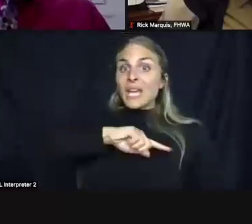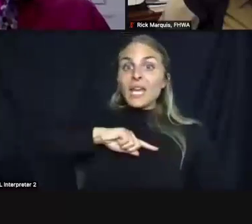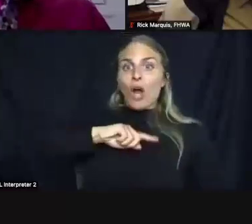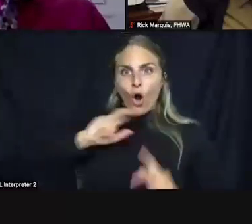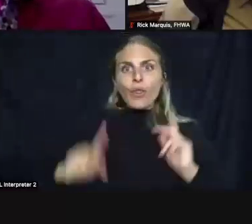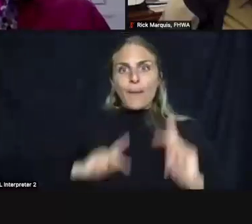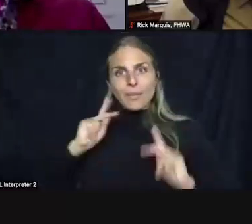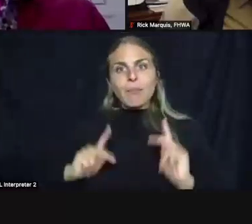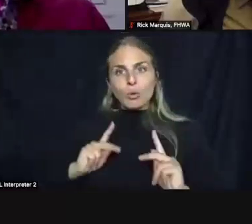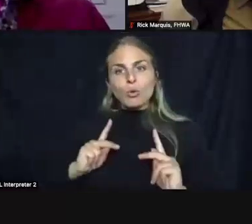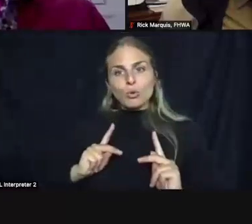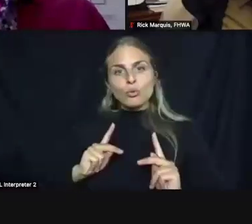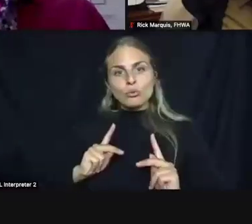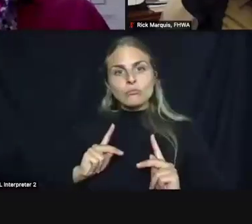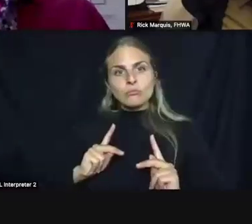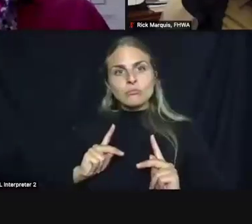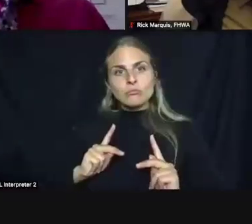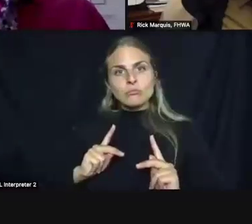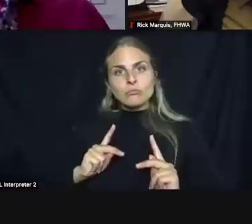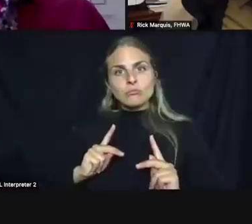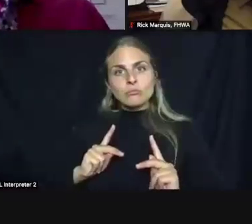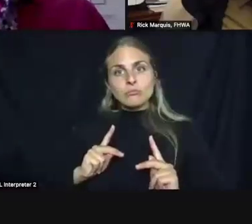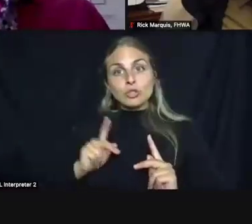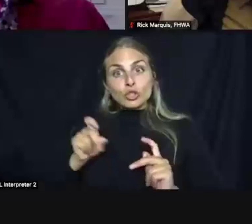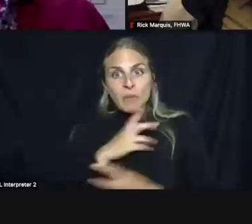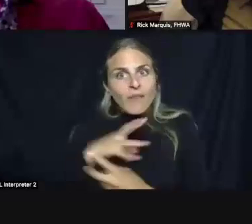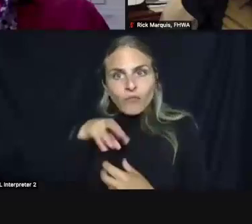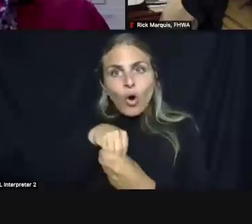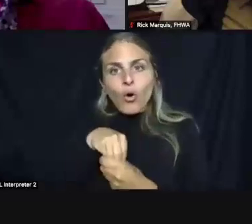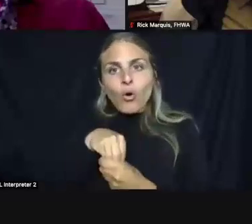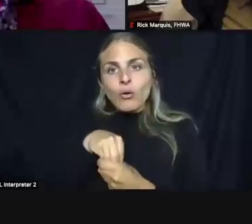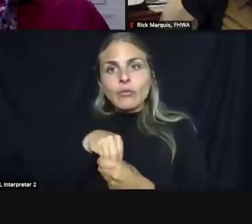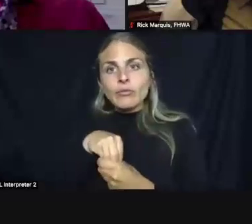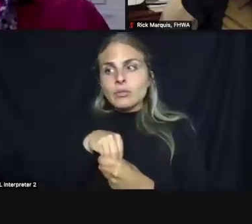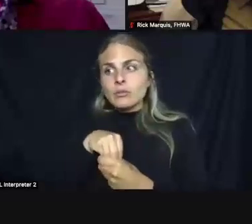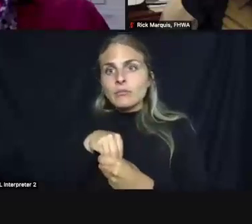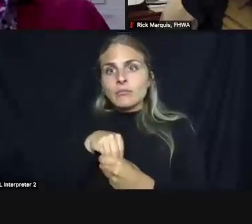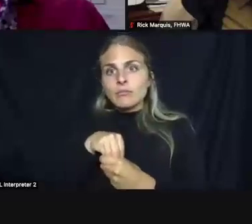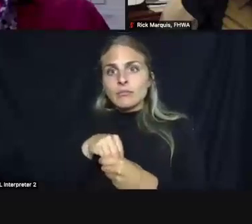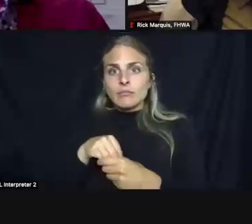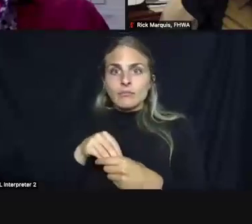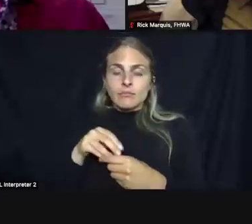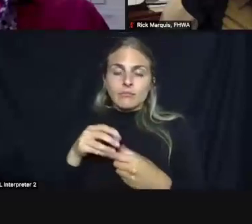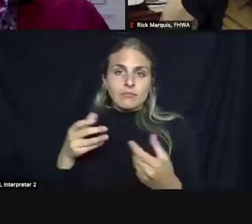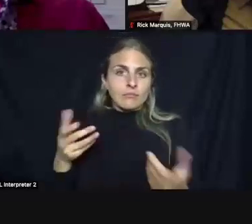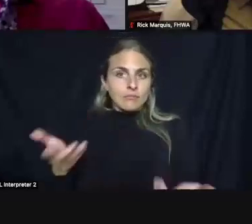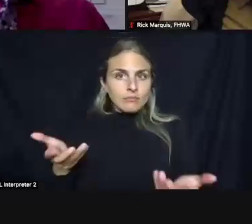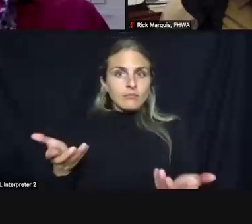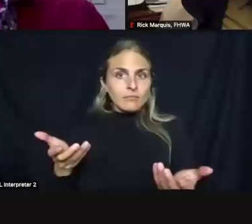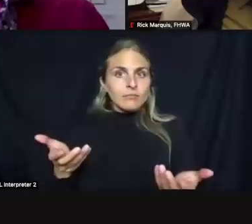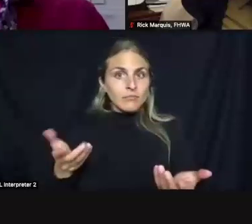afectadas. Y nosotros somos las personas que